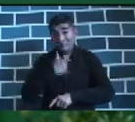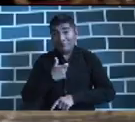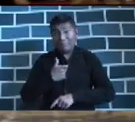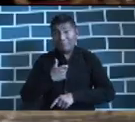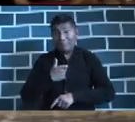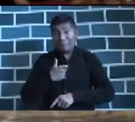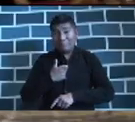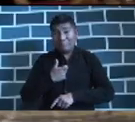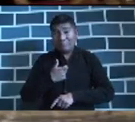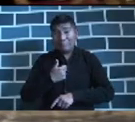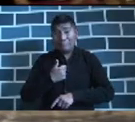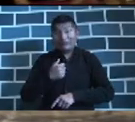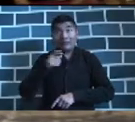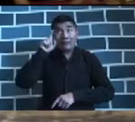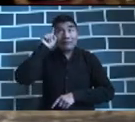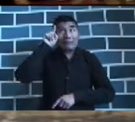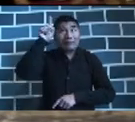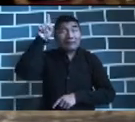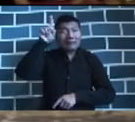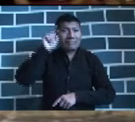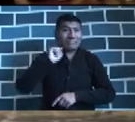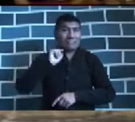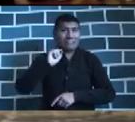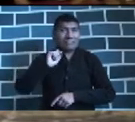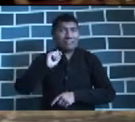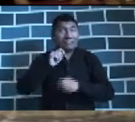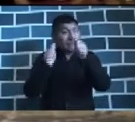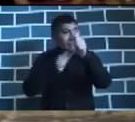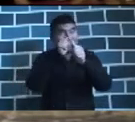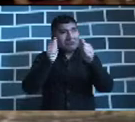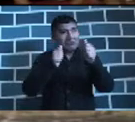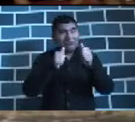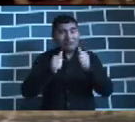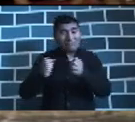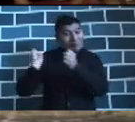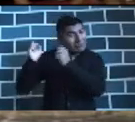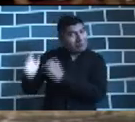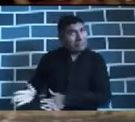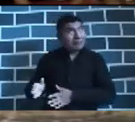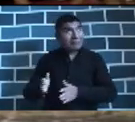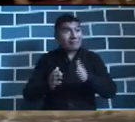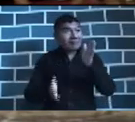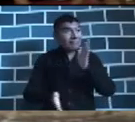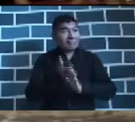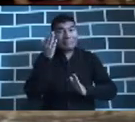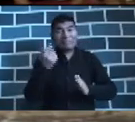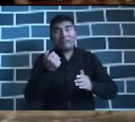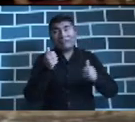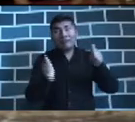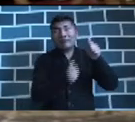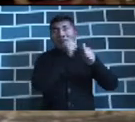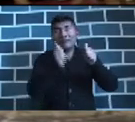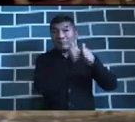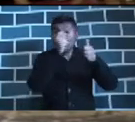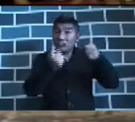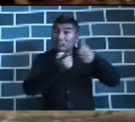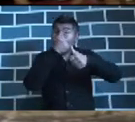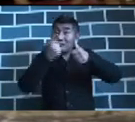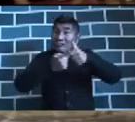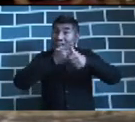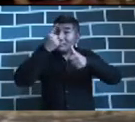a él mismo a cristo y a seguir a cristo poner realmente lo primero